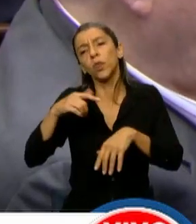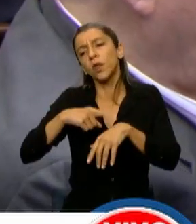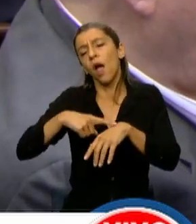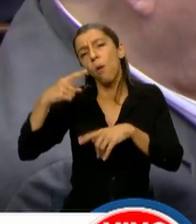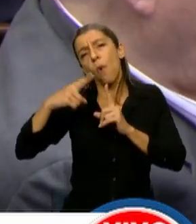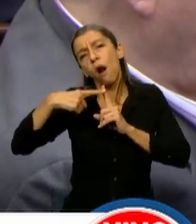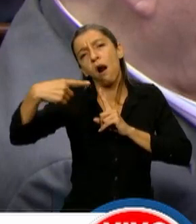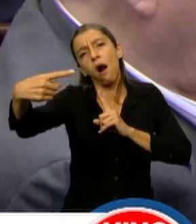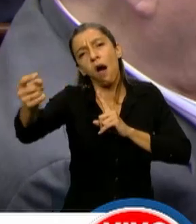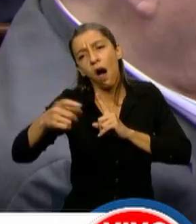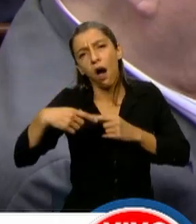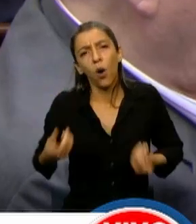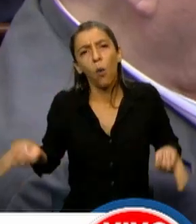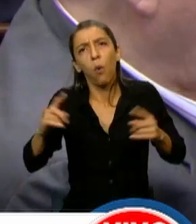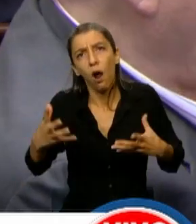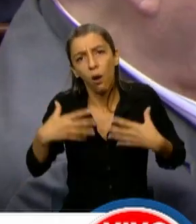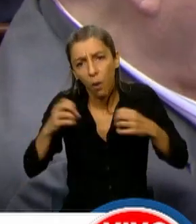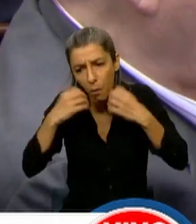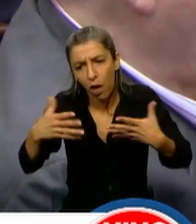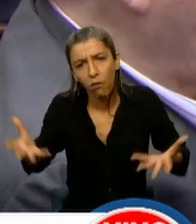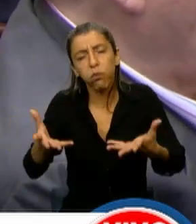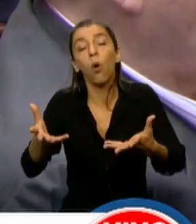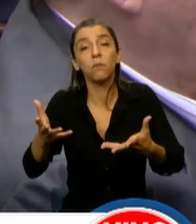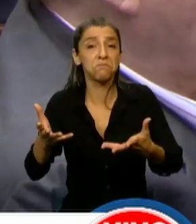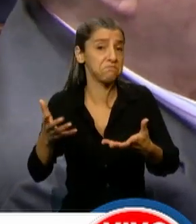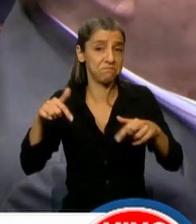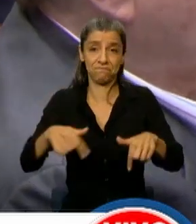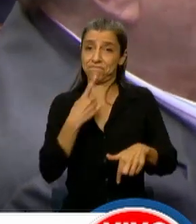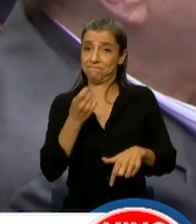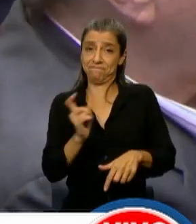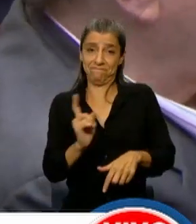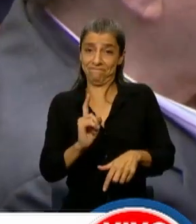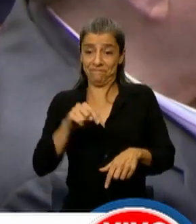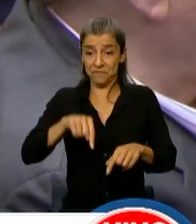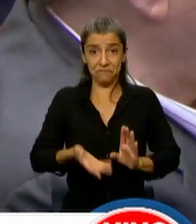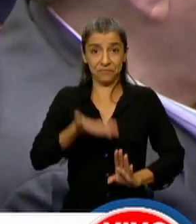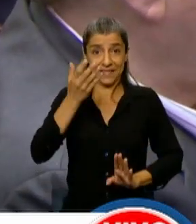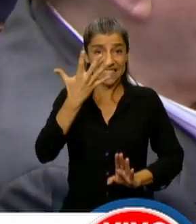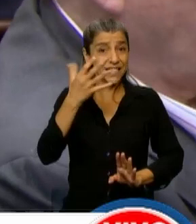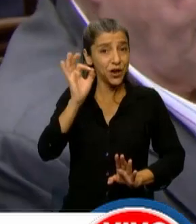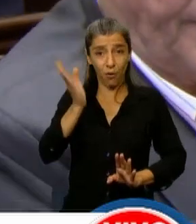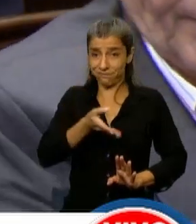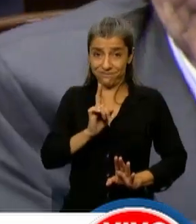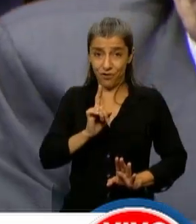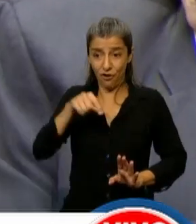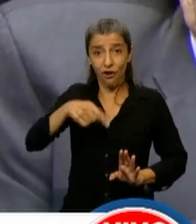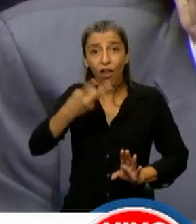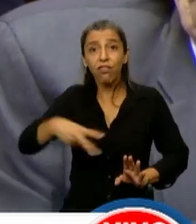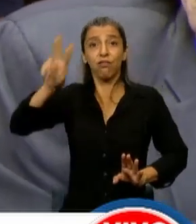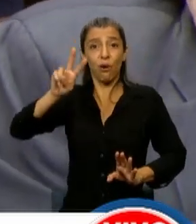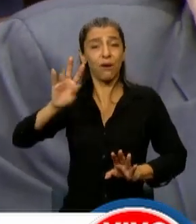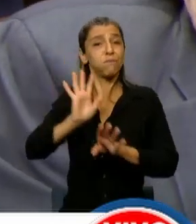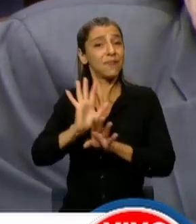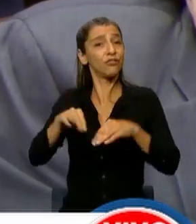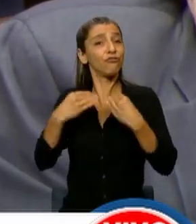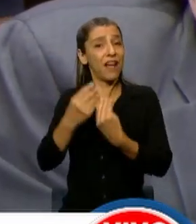que la Argentina no creció el 5%, sino que está creciendo al 10%, el doble de lo que